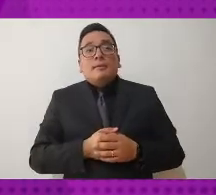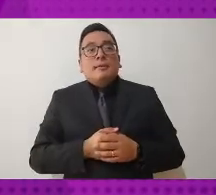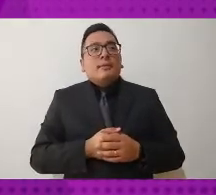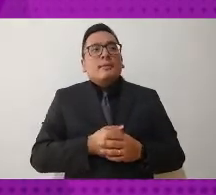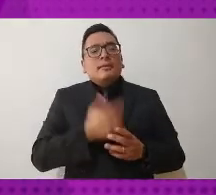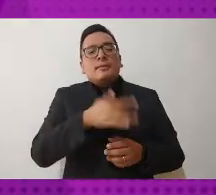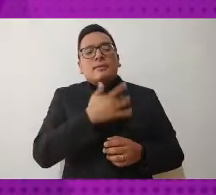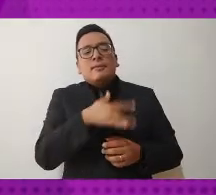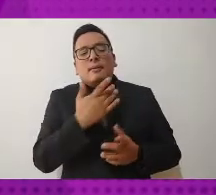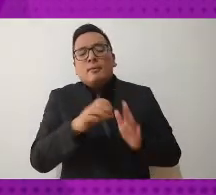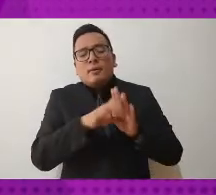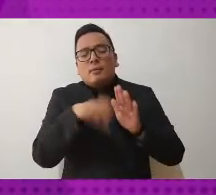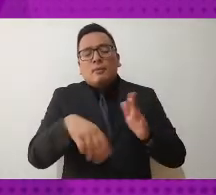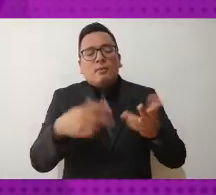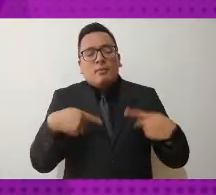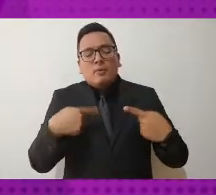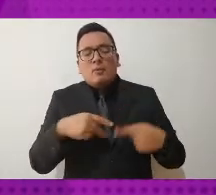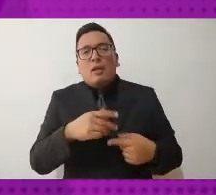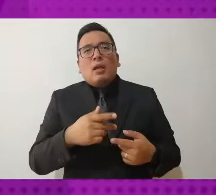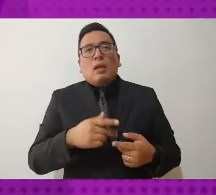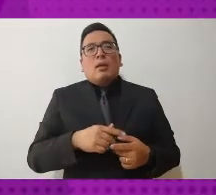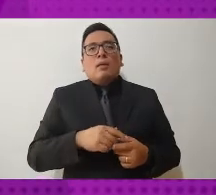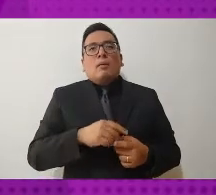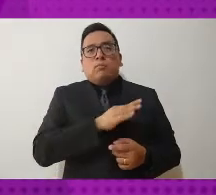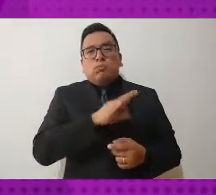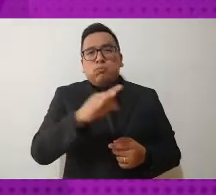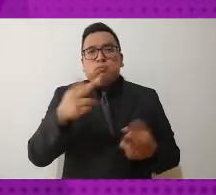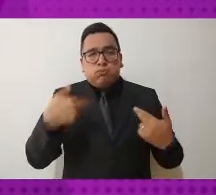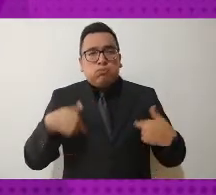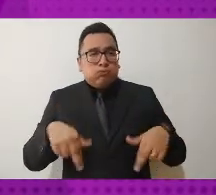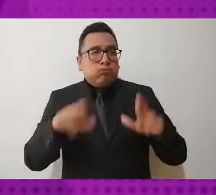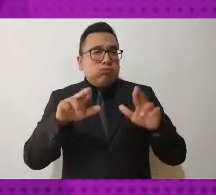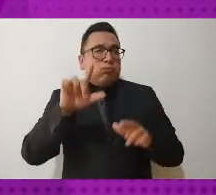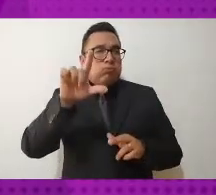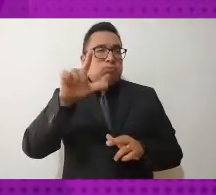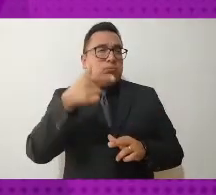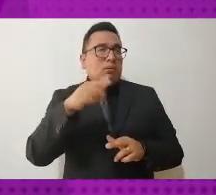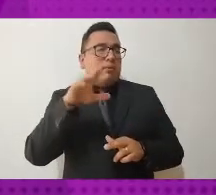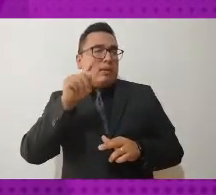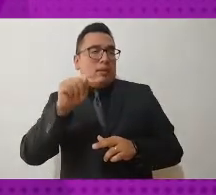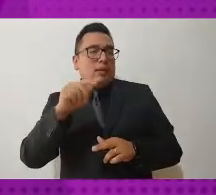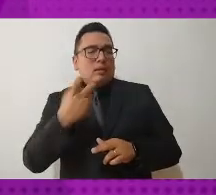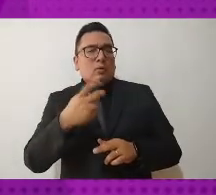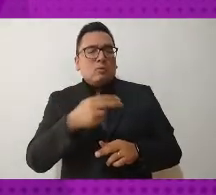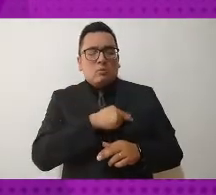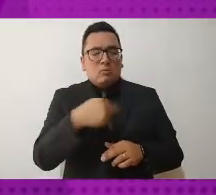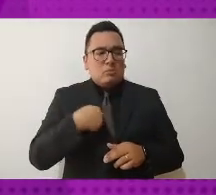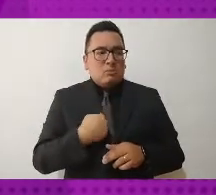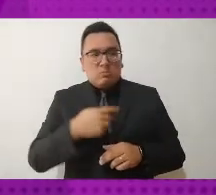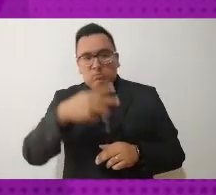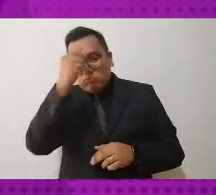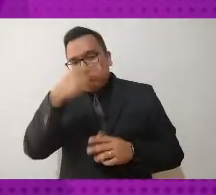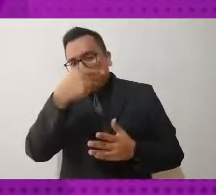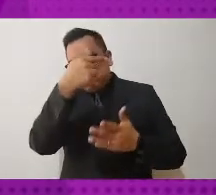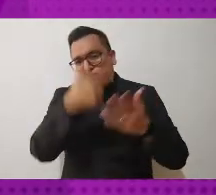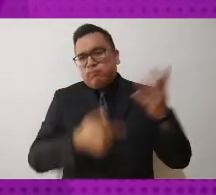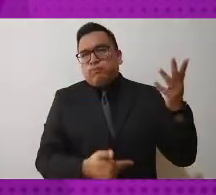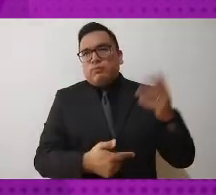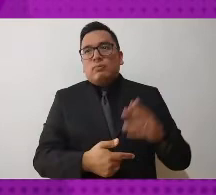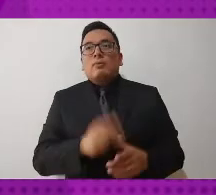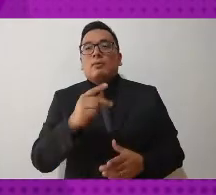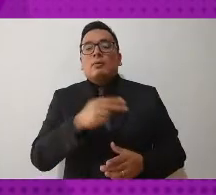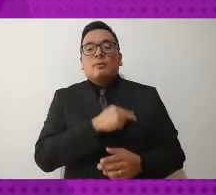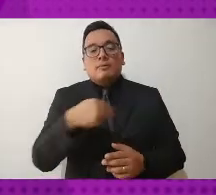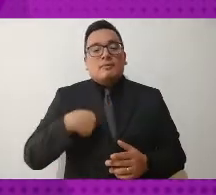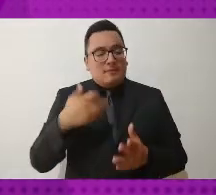las prioridades para que una persona pueda representar a la comunidad lgbt y nos ha arrojado un estudio pues bastante amplio sin embargo pues